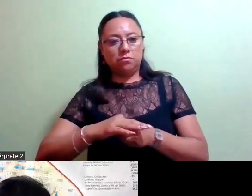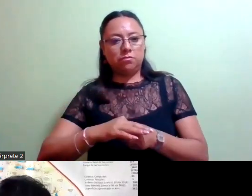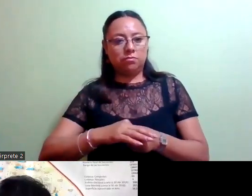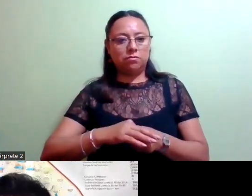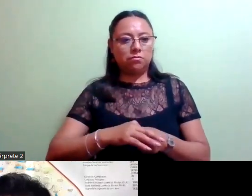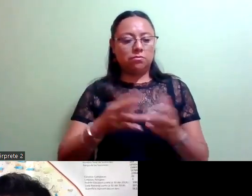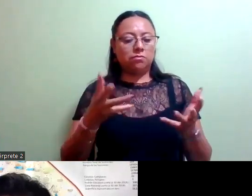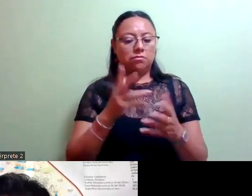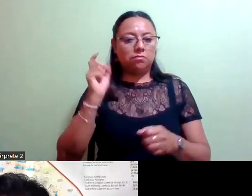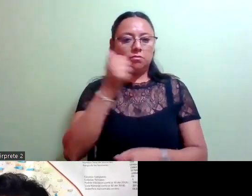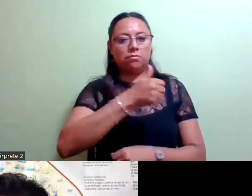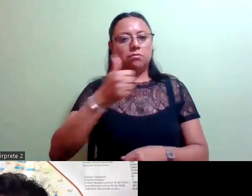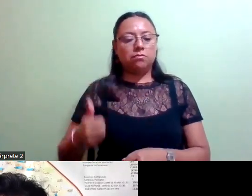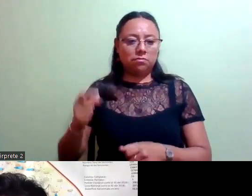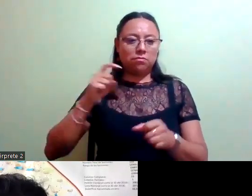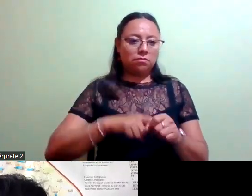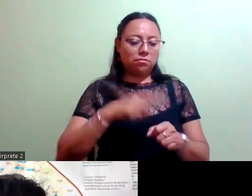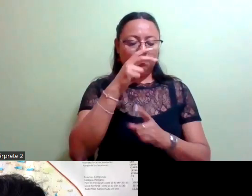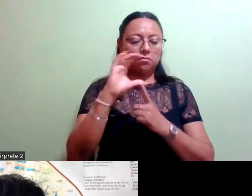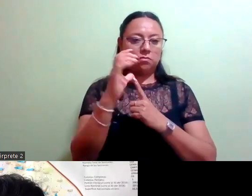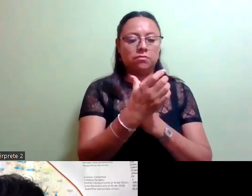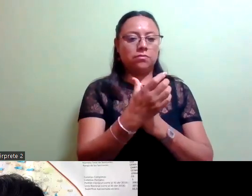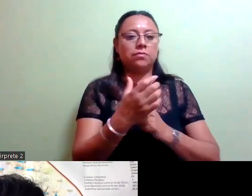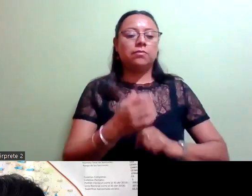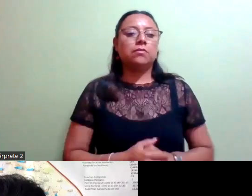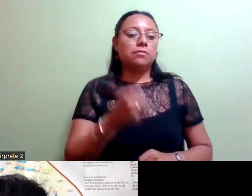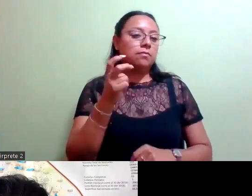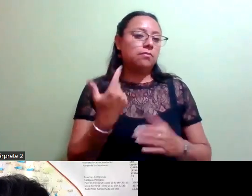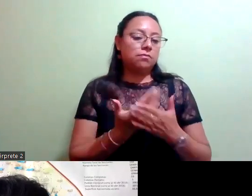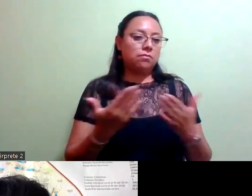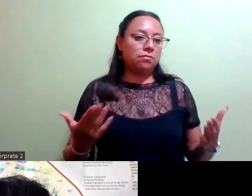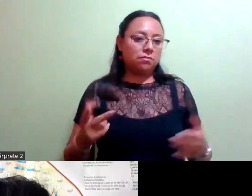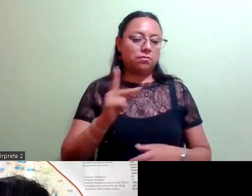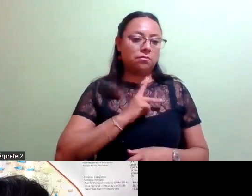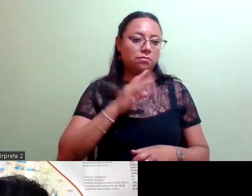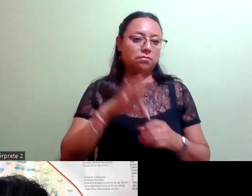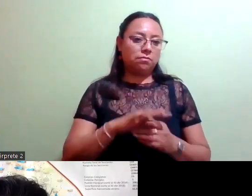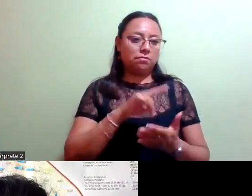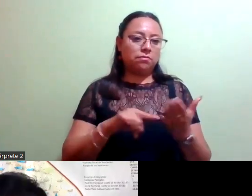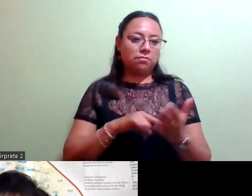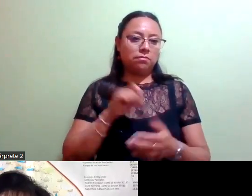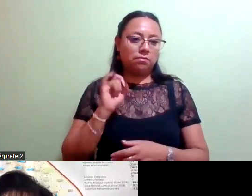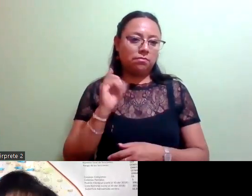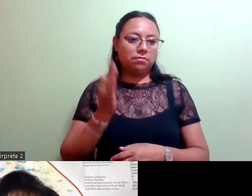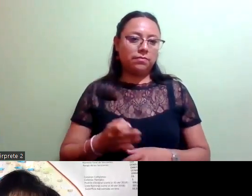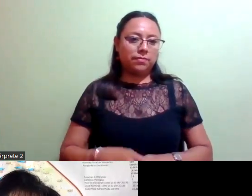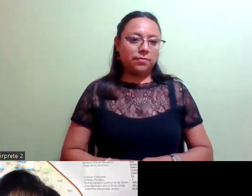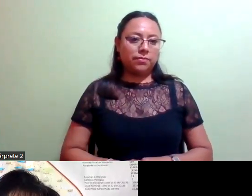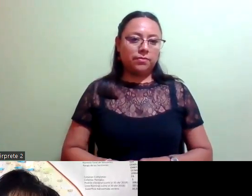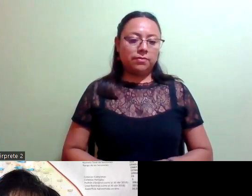cada integrante de la presente comisión y por ello mi voto será a favor.